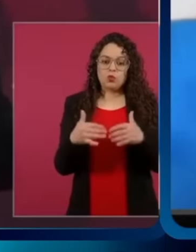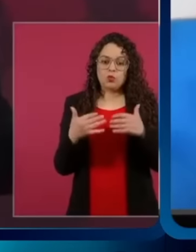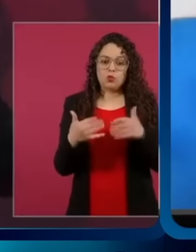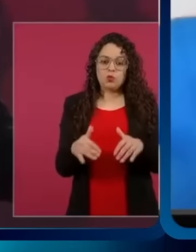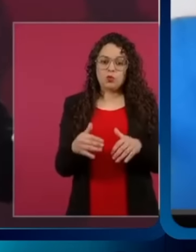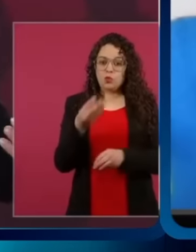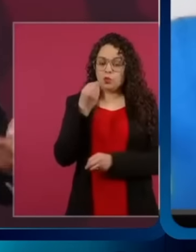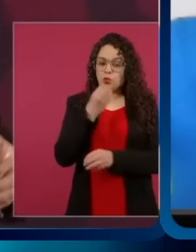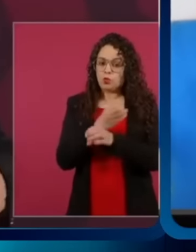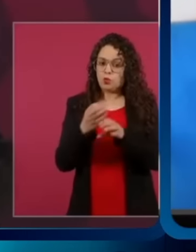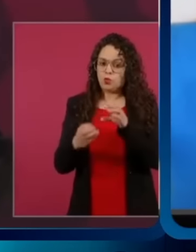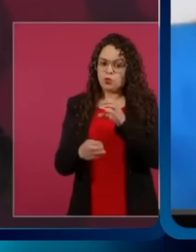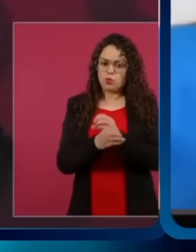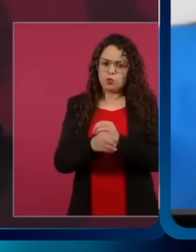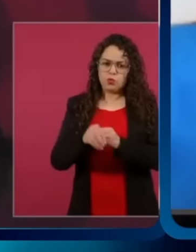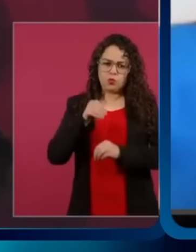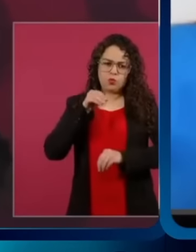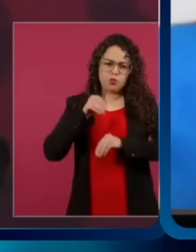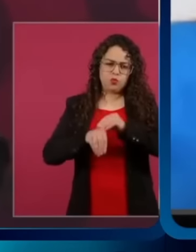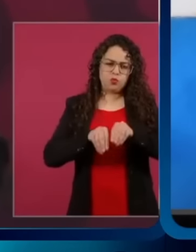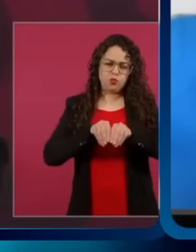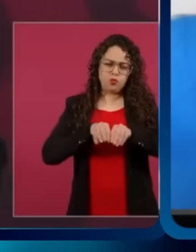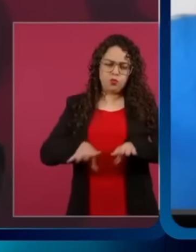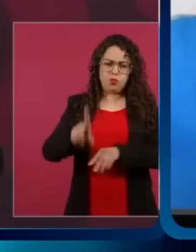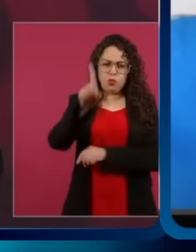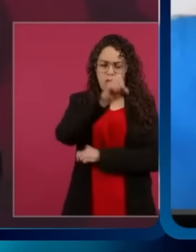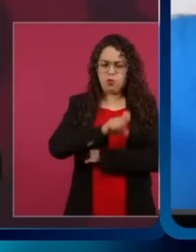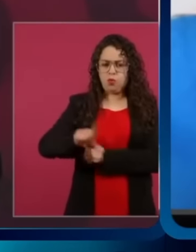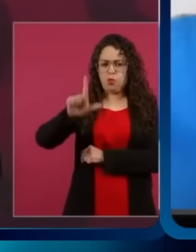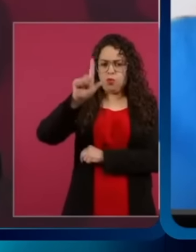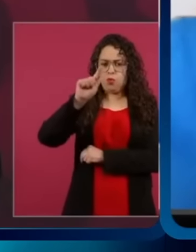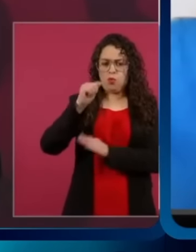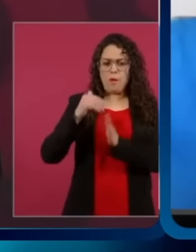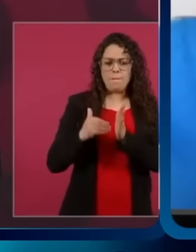pero bastante, 170 millones